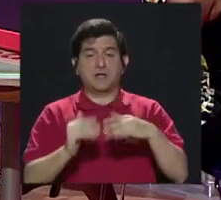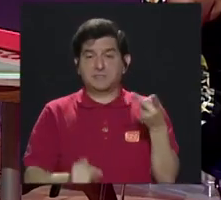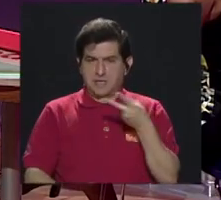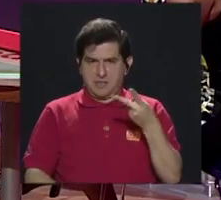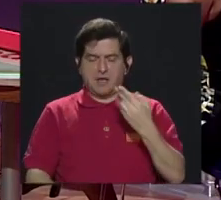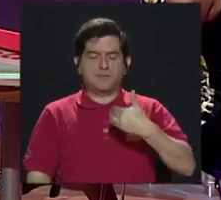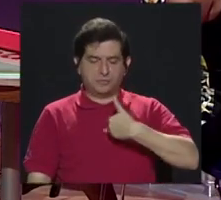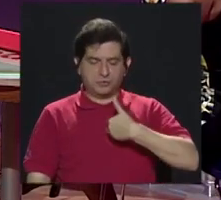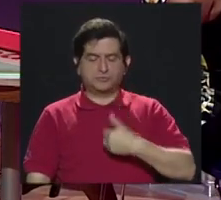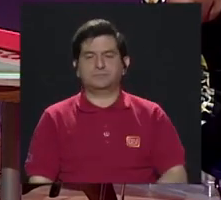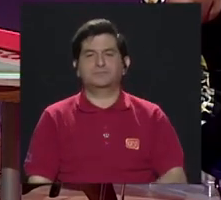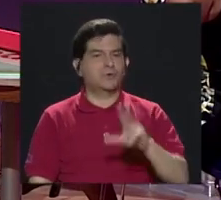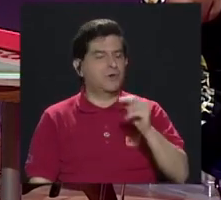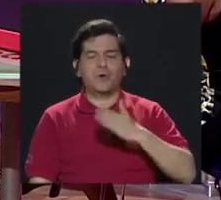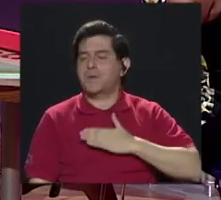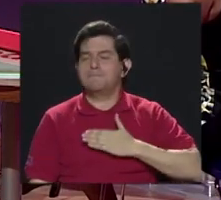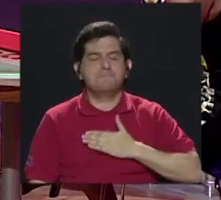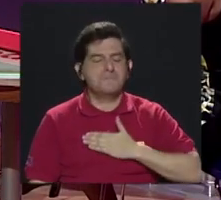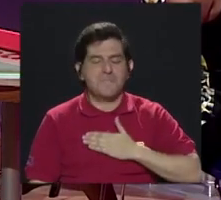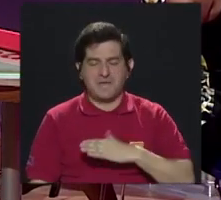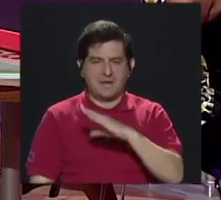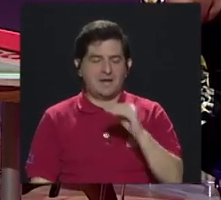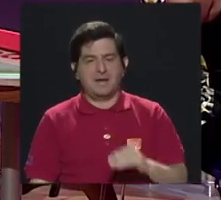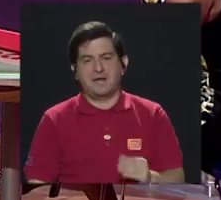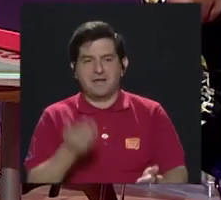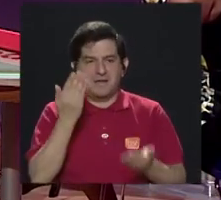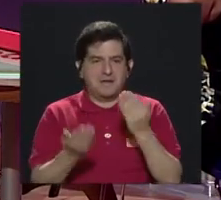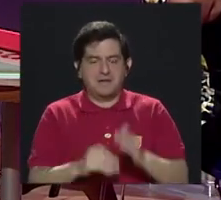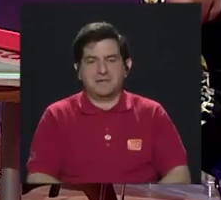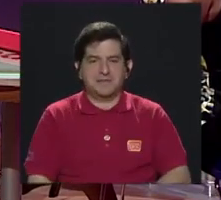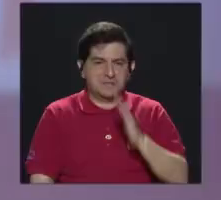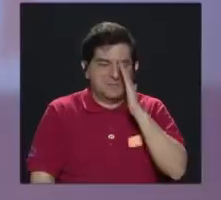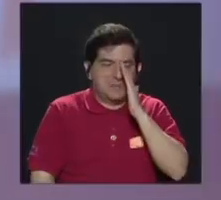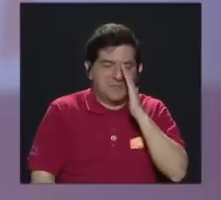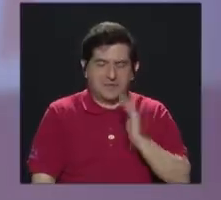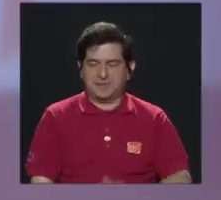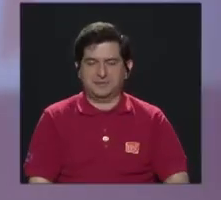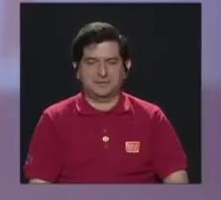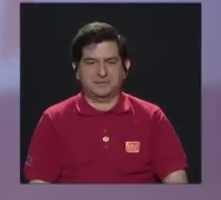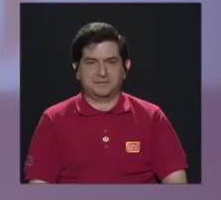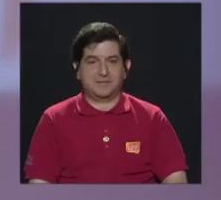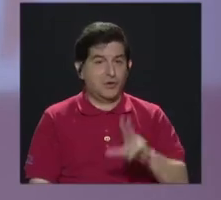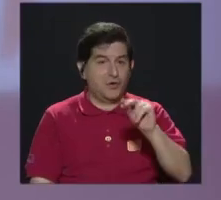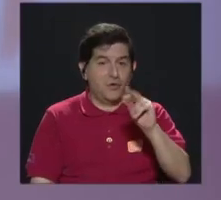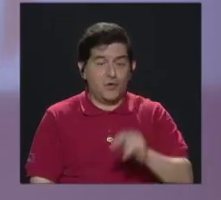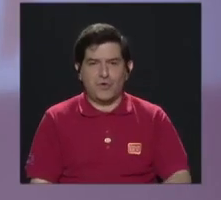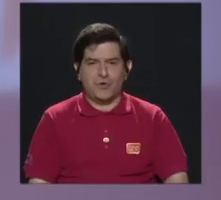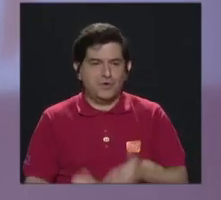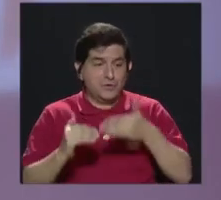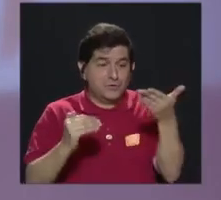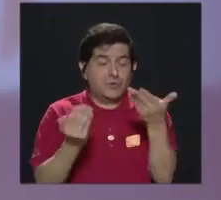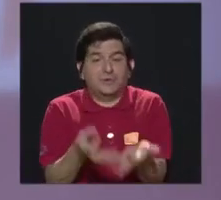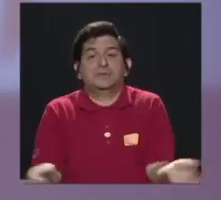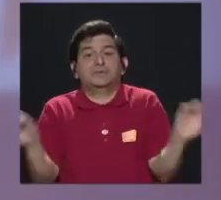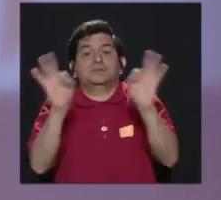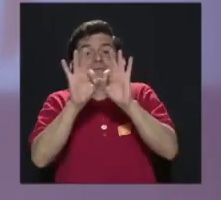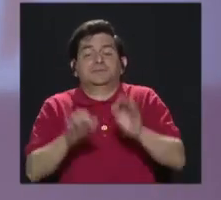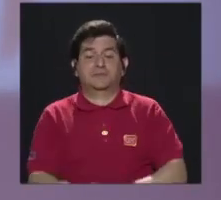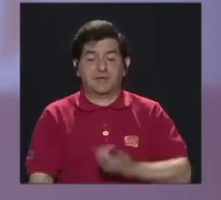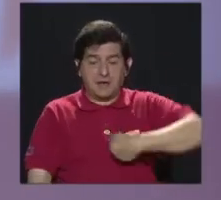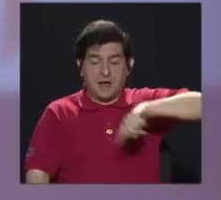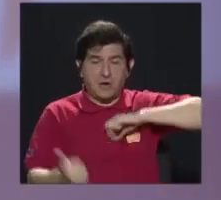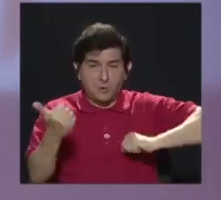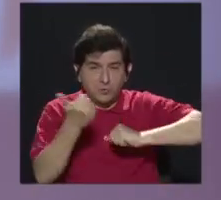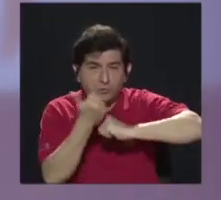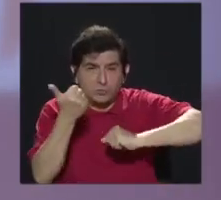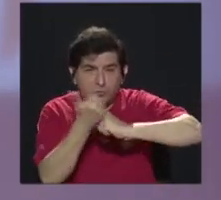dos. No es mía con mi mamá, ¿verdad? Son cosas que son como fundamentales. A nosotros nos apoyan